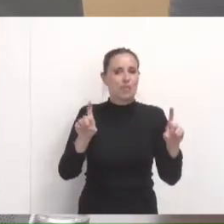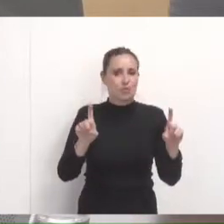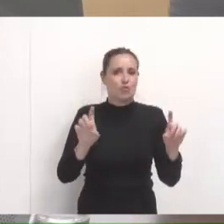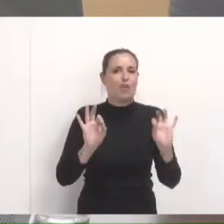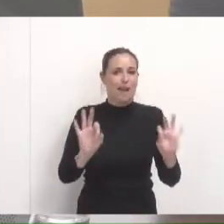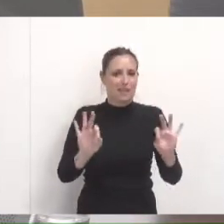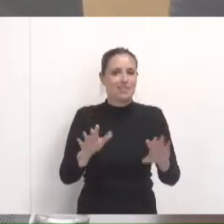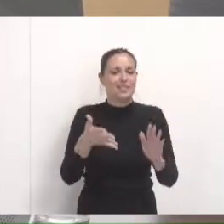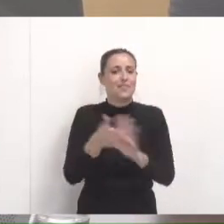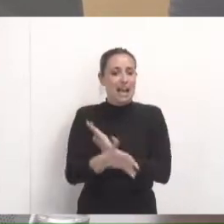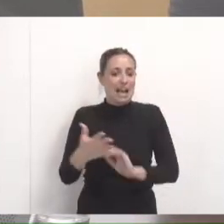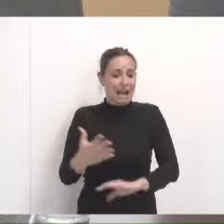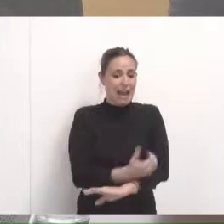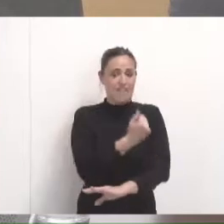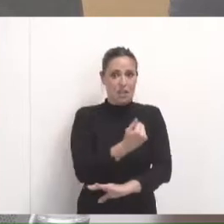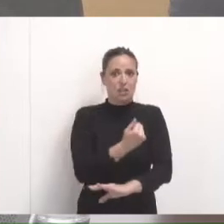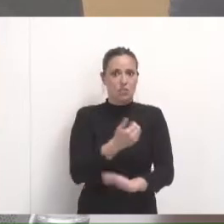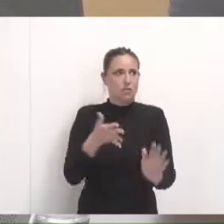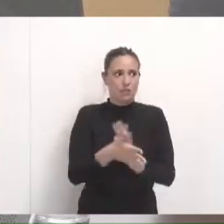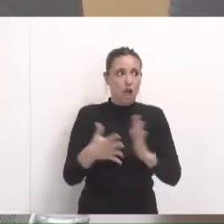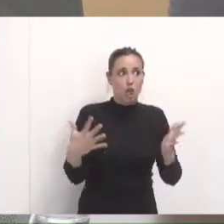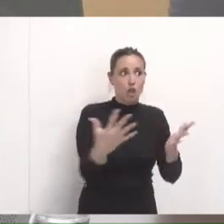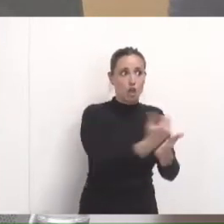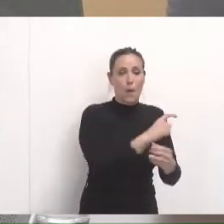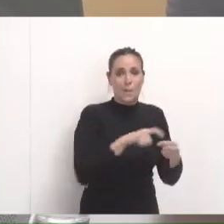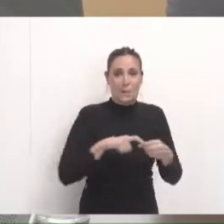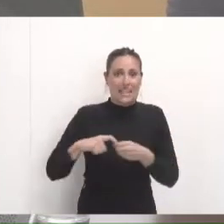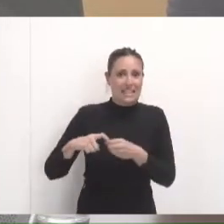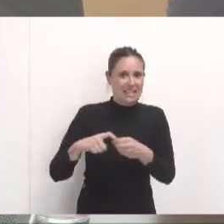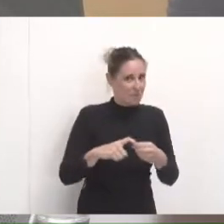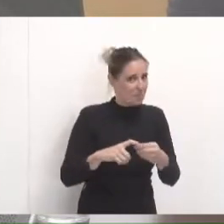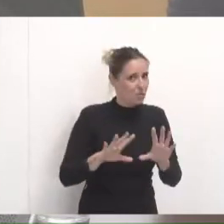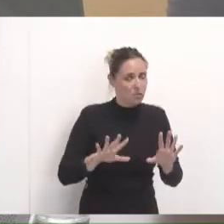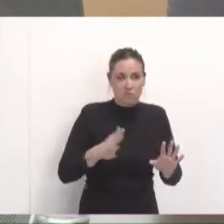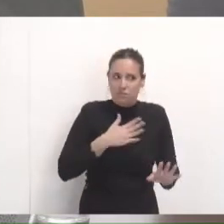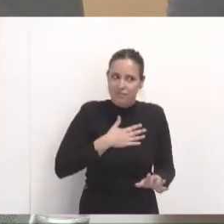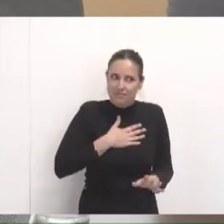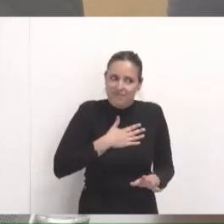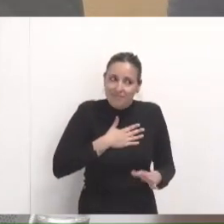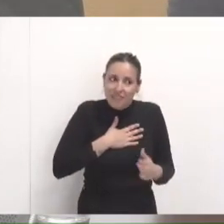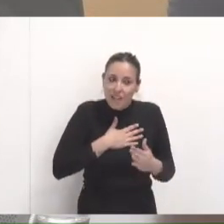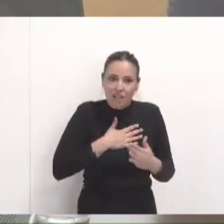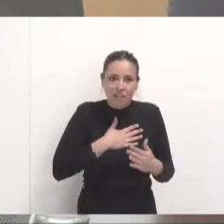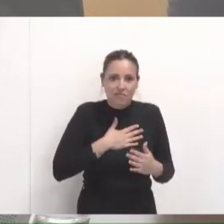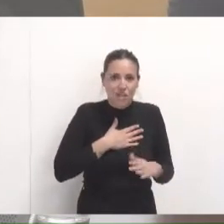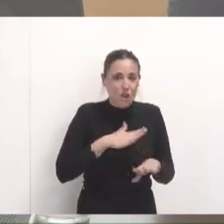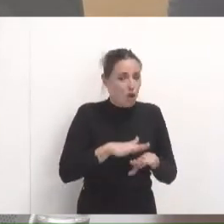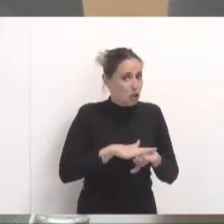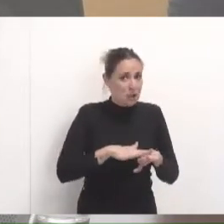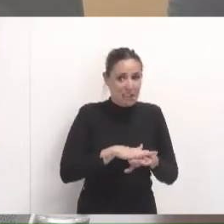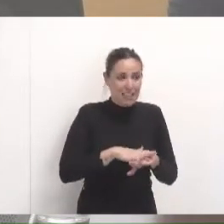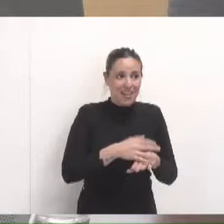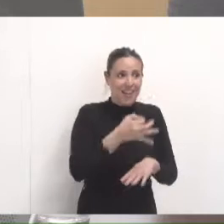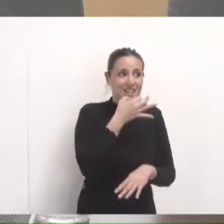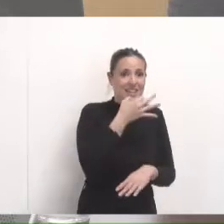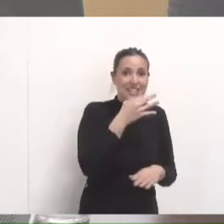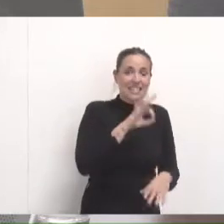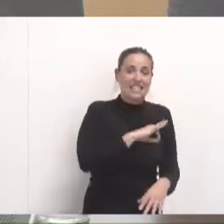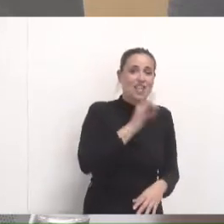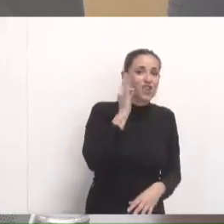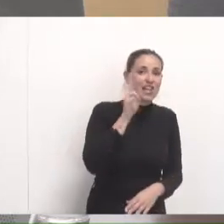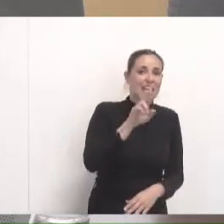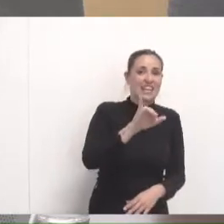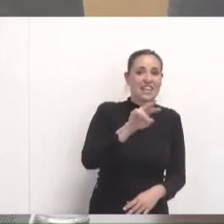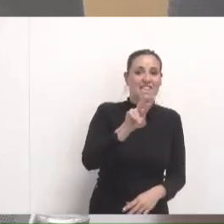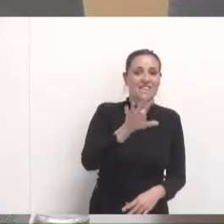participemos, todos participamos. Pero lo siento mucho, es que la intervención de la señora Rivero ha sido más una